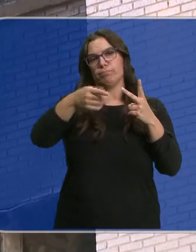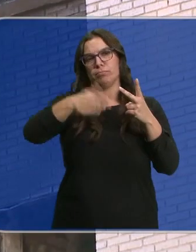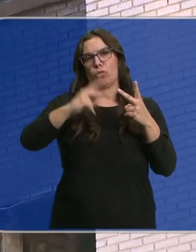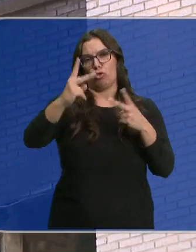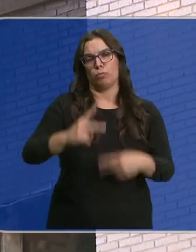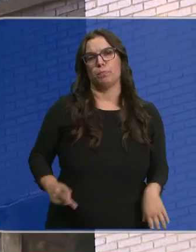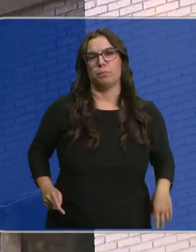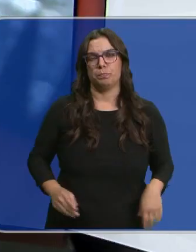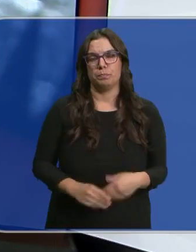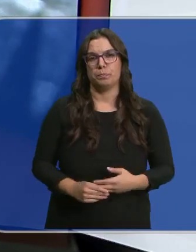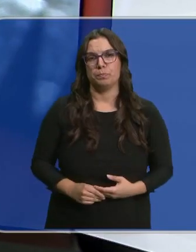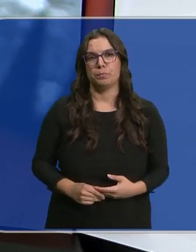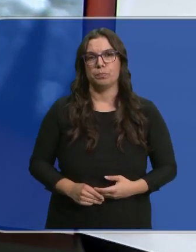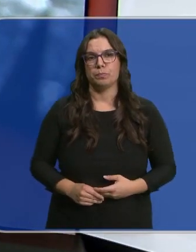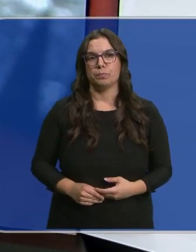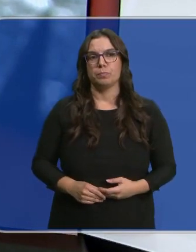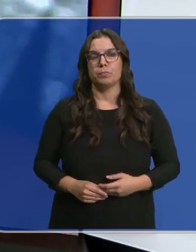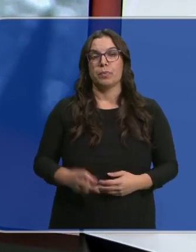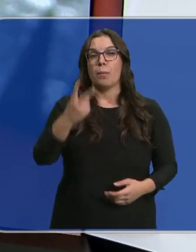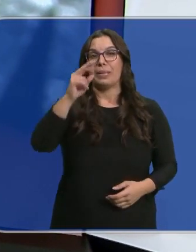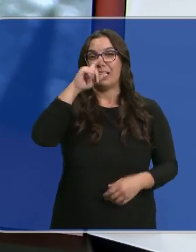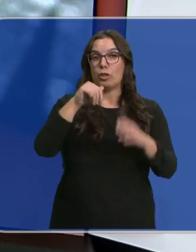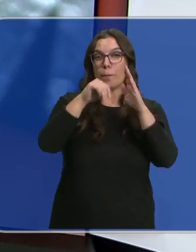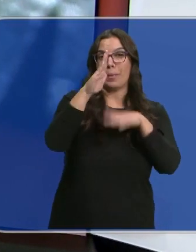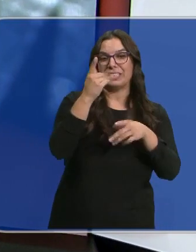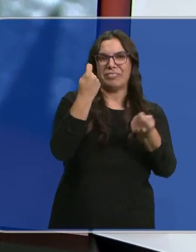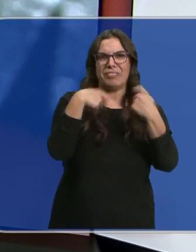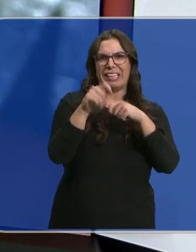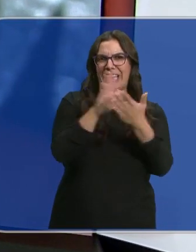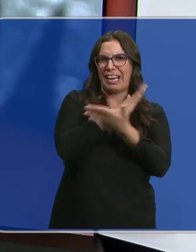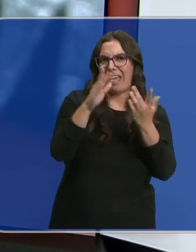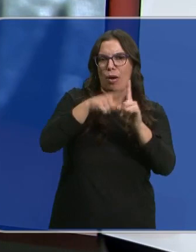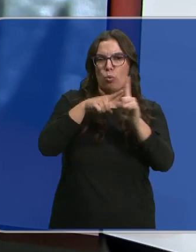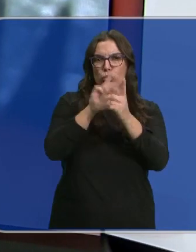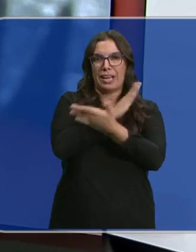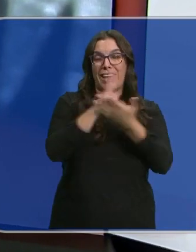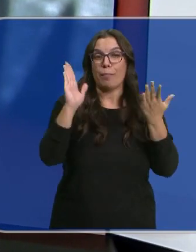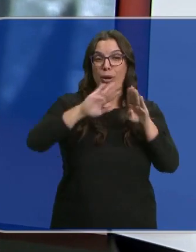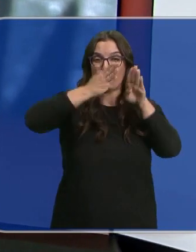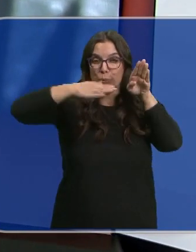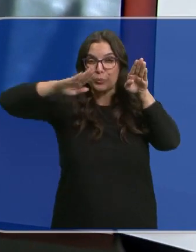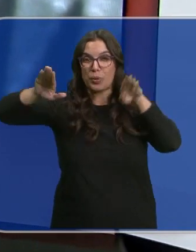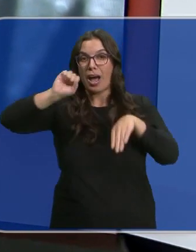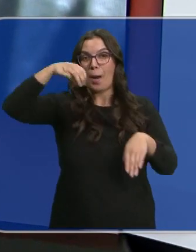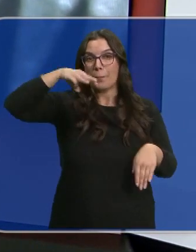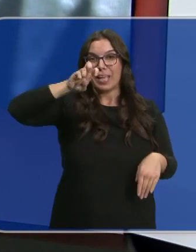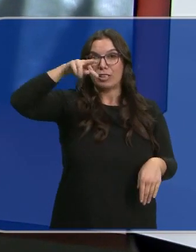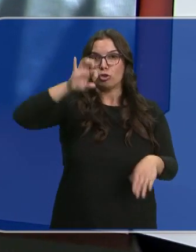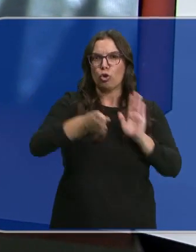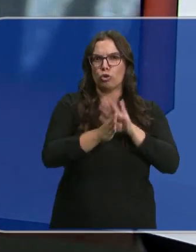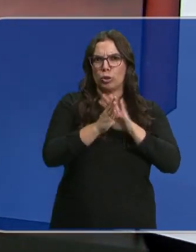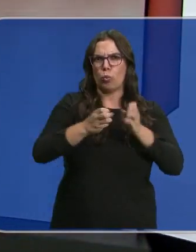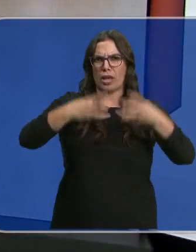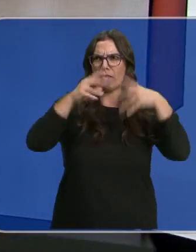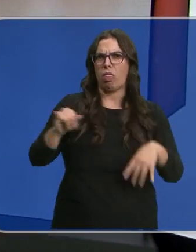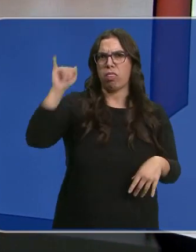mortal. Aunque hace más de 20 años que no se vende ni se utiliza, el amianto sigue presente en muchos edificios. En toda